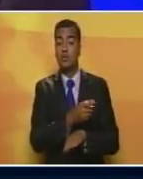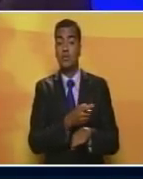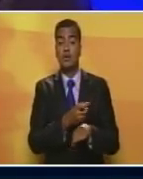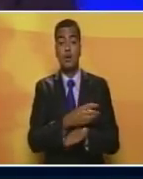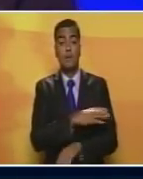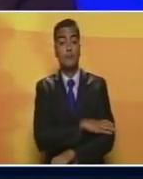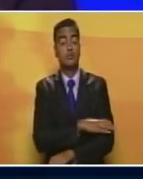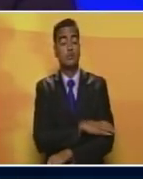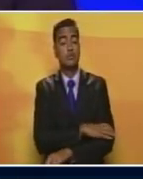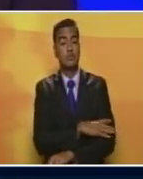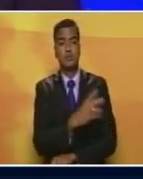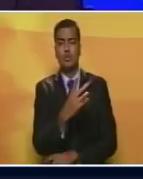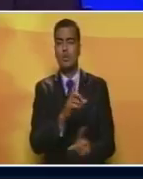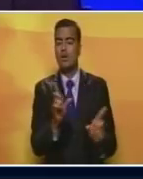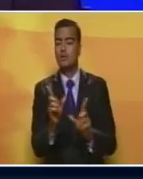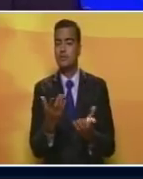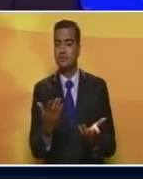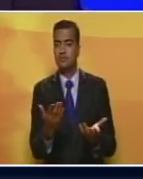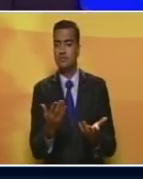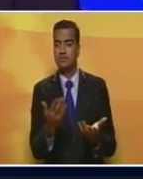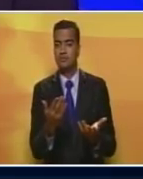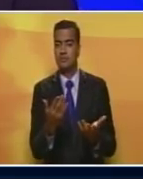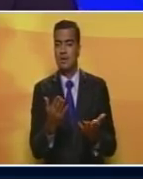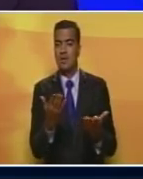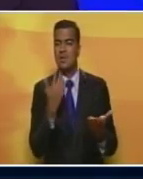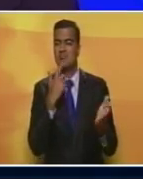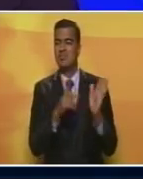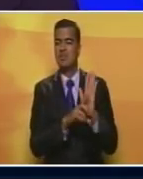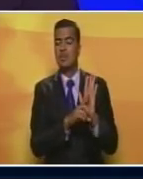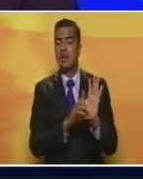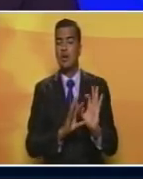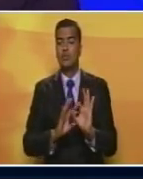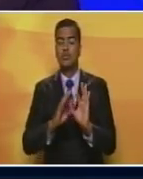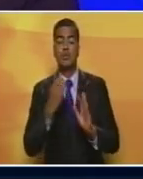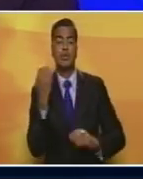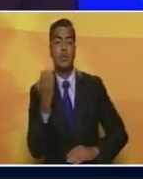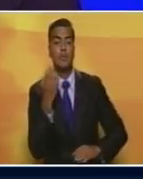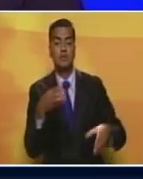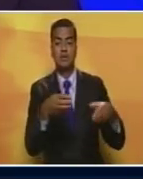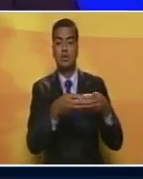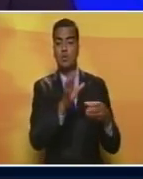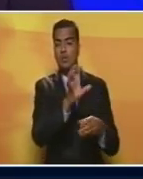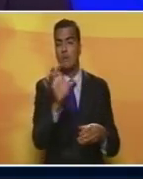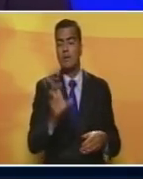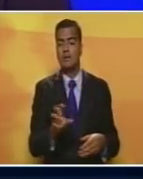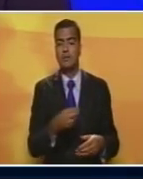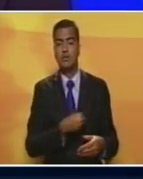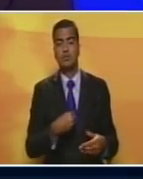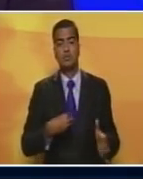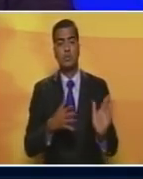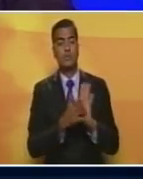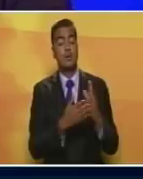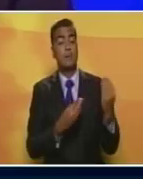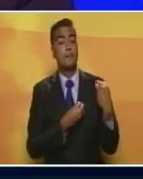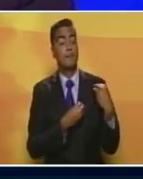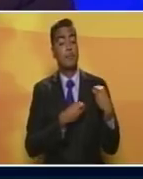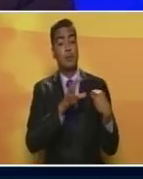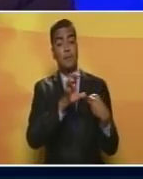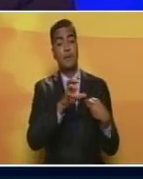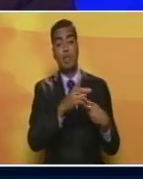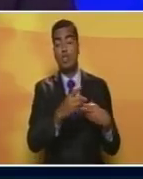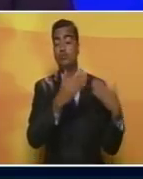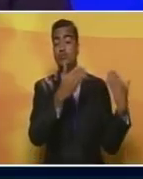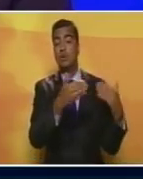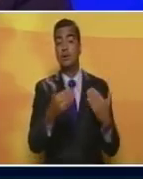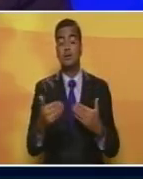diputados. Ahí el CNE era bueno porque ellos ganaron la elección. Luego ese mismo CNE es el mismo que nos arbitró a nosotros